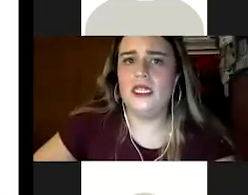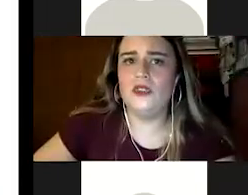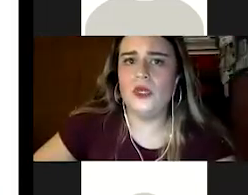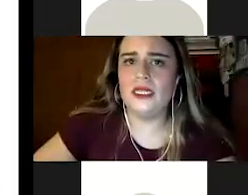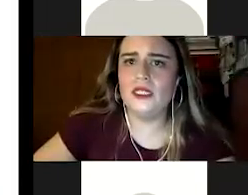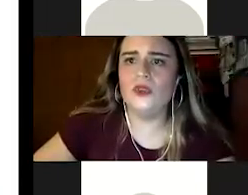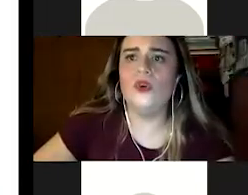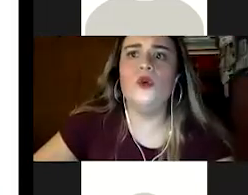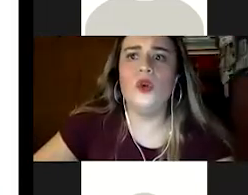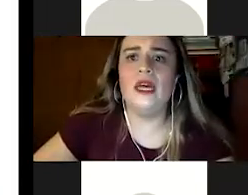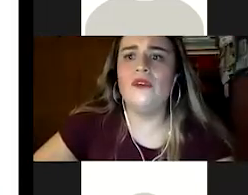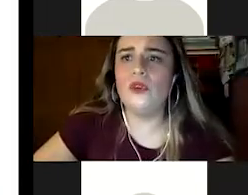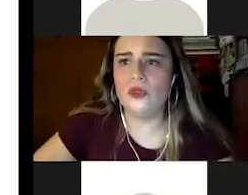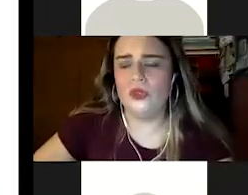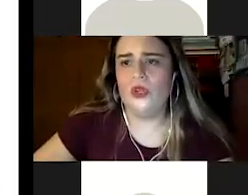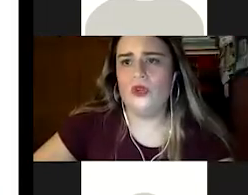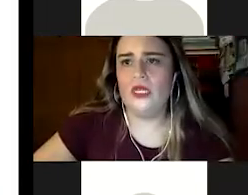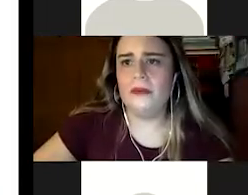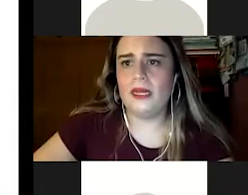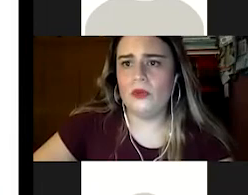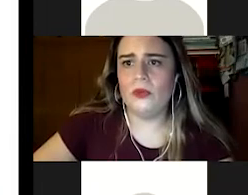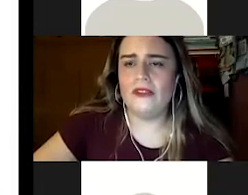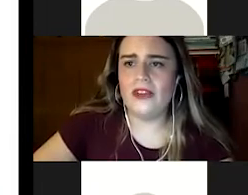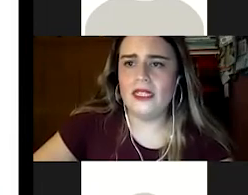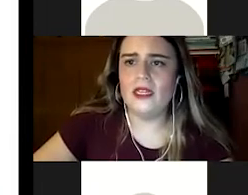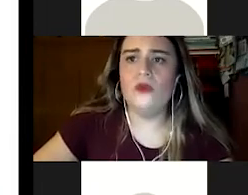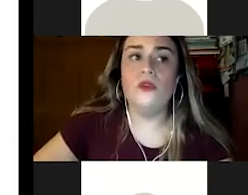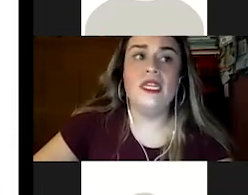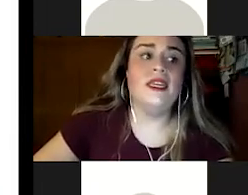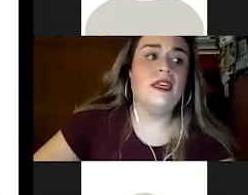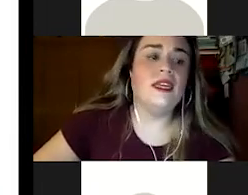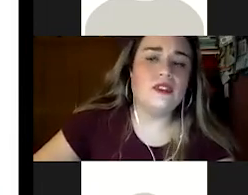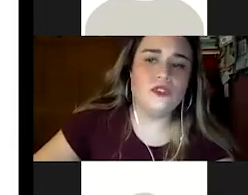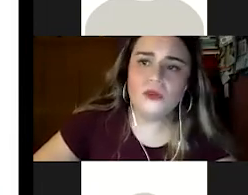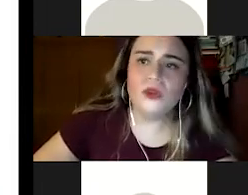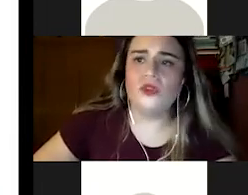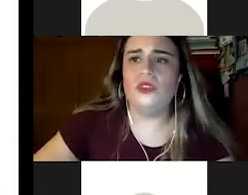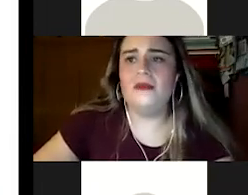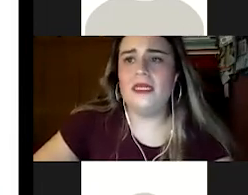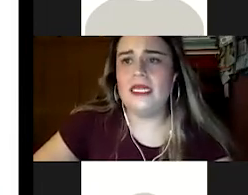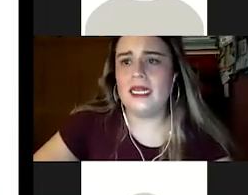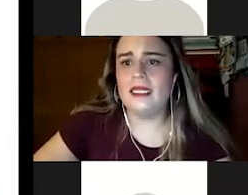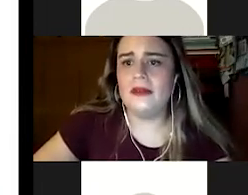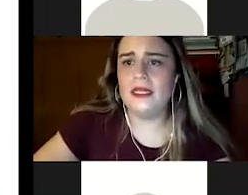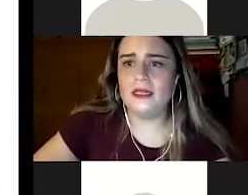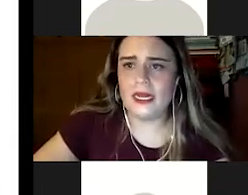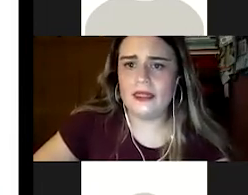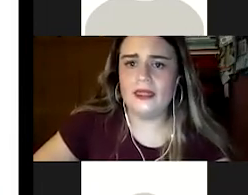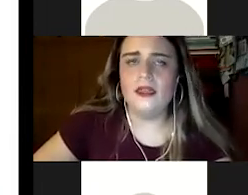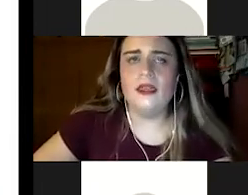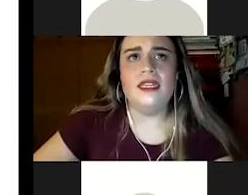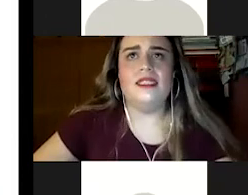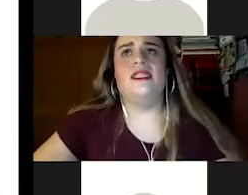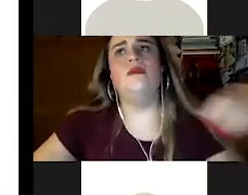decían hace un ratito, cómo colaboro con el Pacto por la Infancia, cómo le retomo otros temas de la Agenda